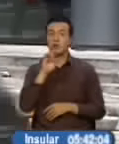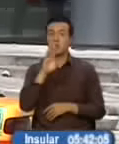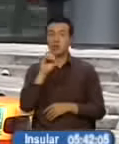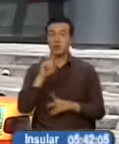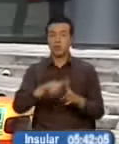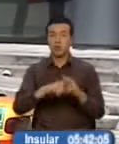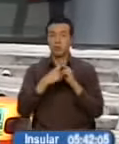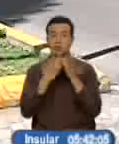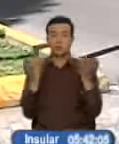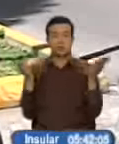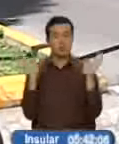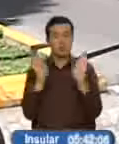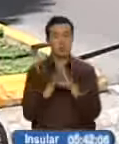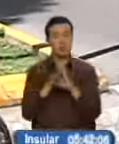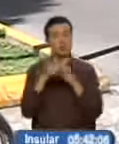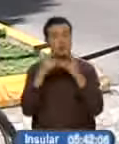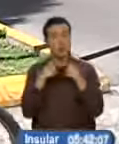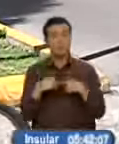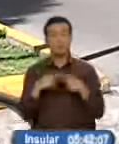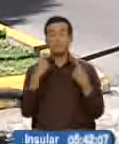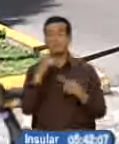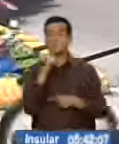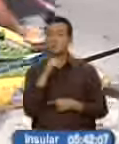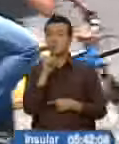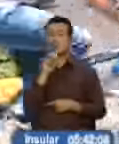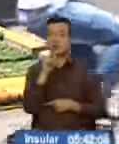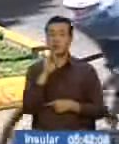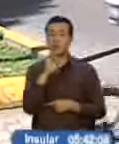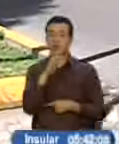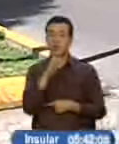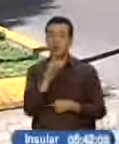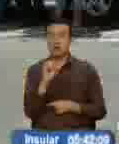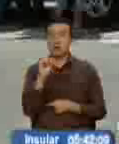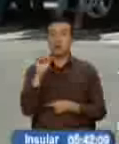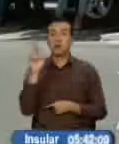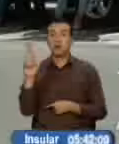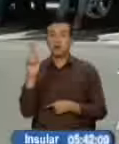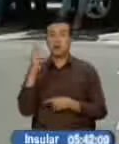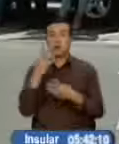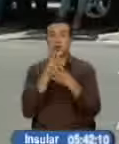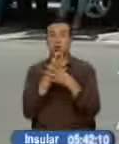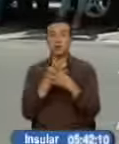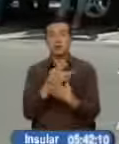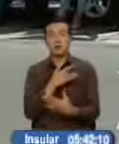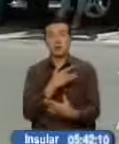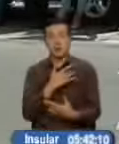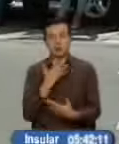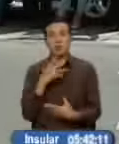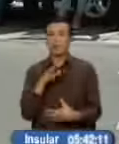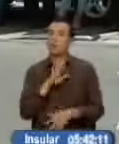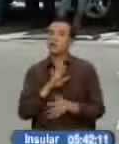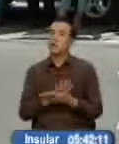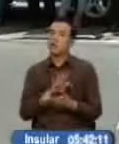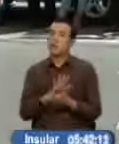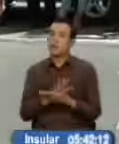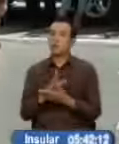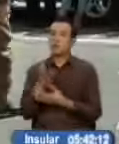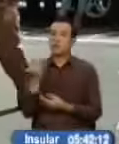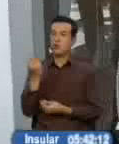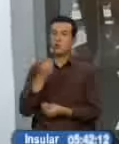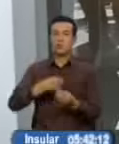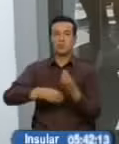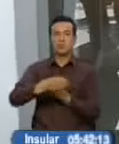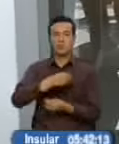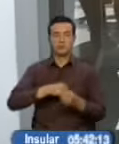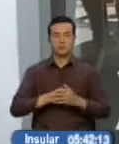entró en liquidación, señalan que el que Santiago R. esté detenido les genera una relativa seguridad de poder recuperar su